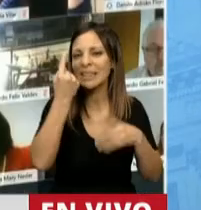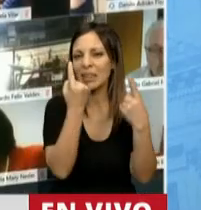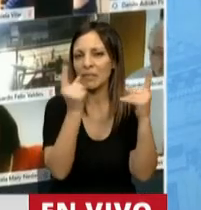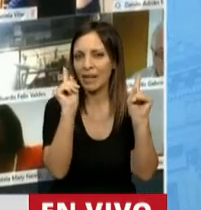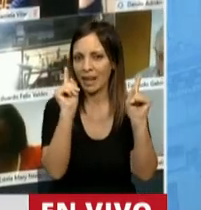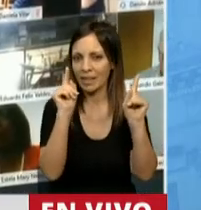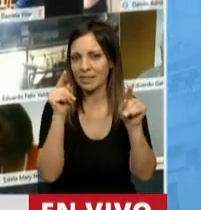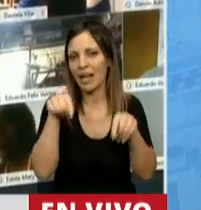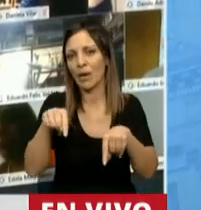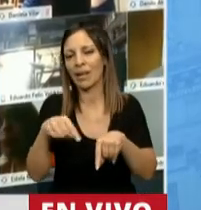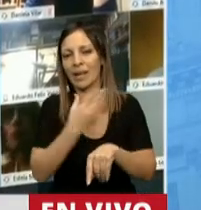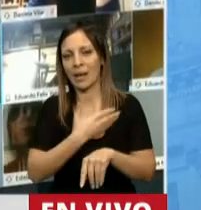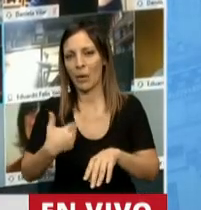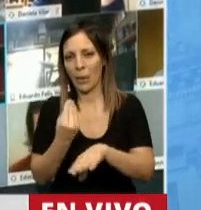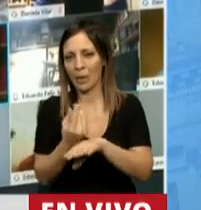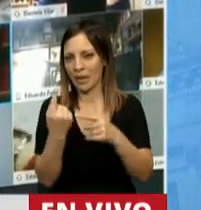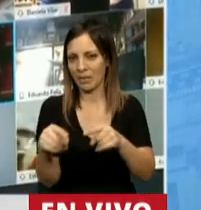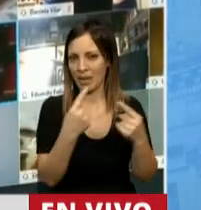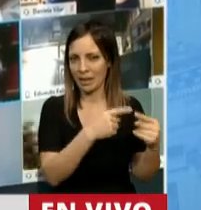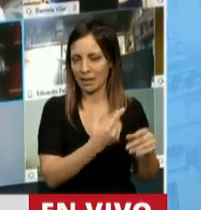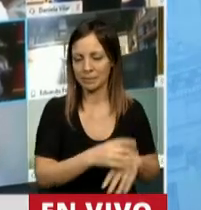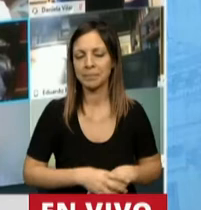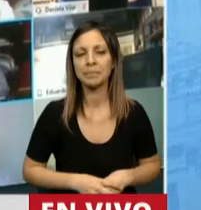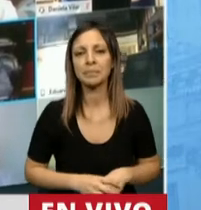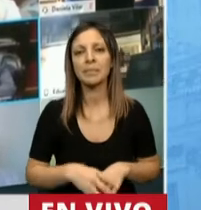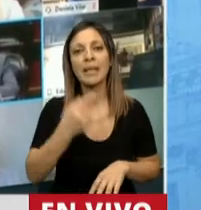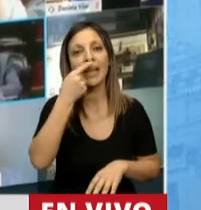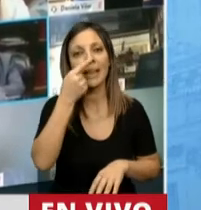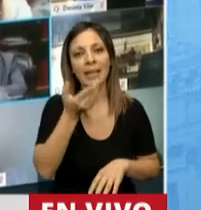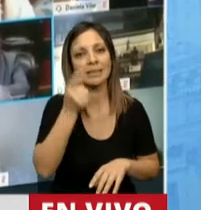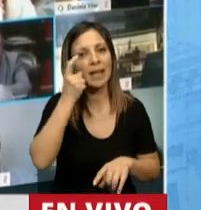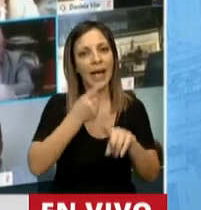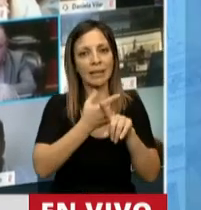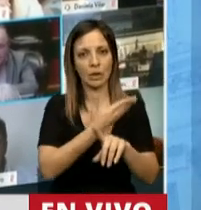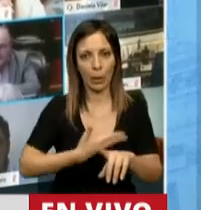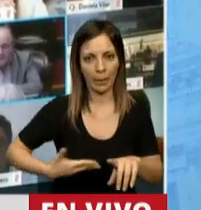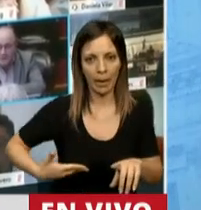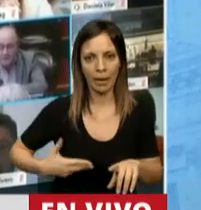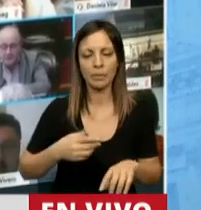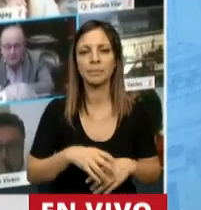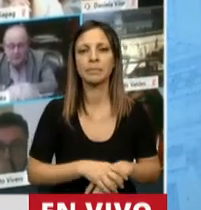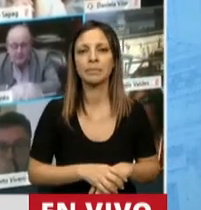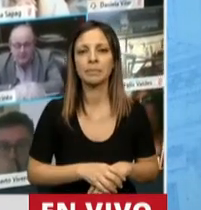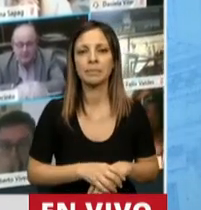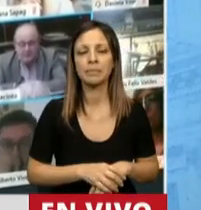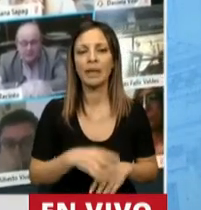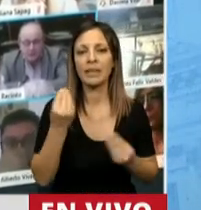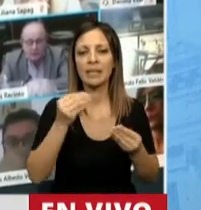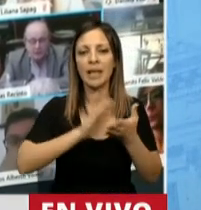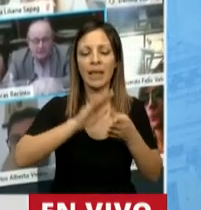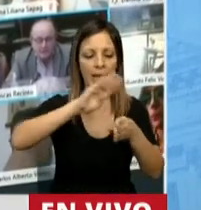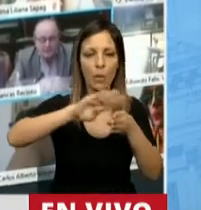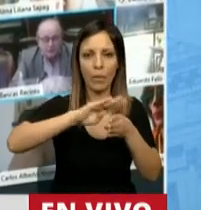el presente gobierno donde el interés de aquel presupuesto era el del del endeudamiento